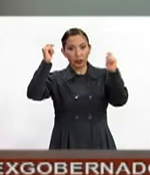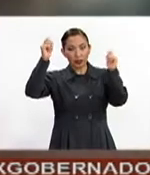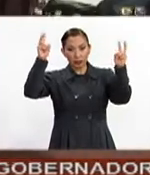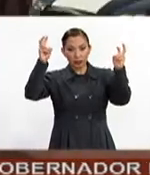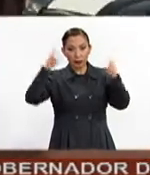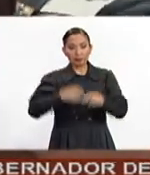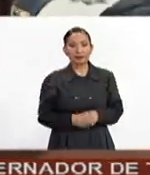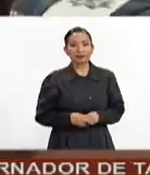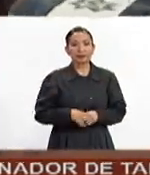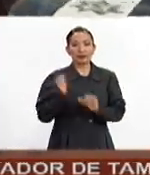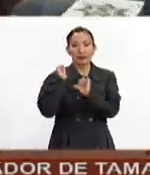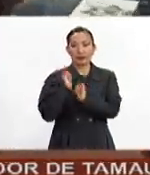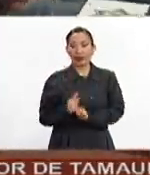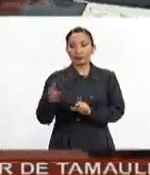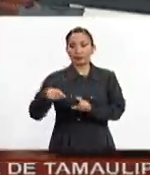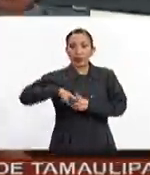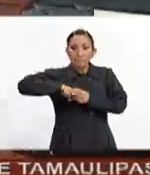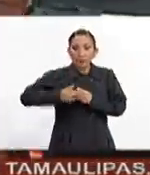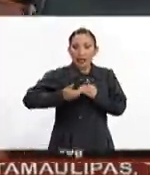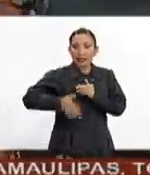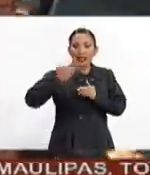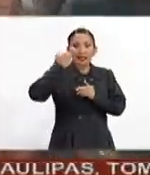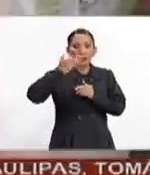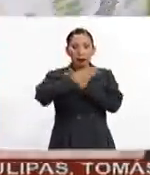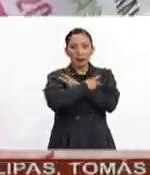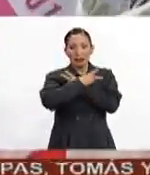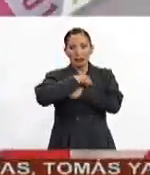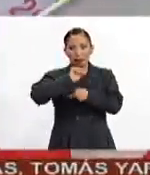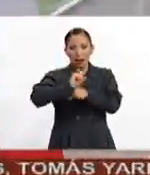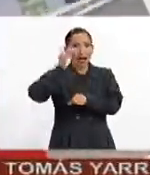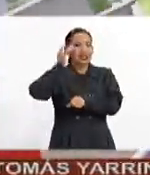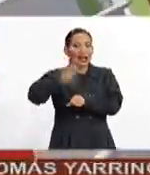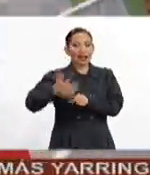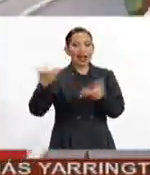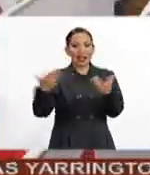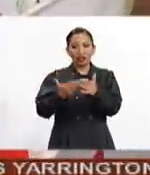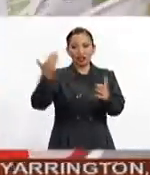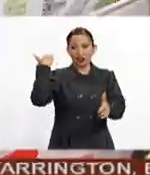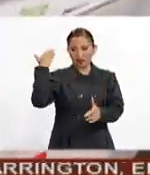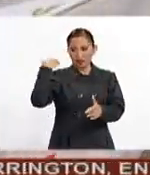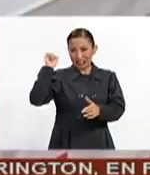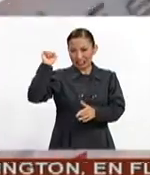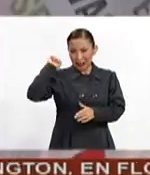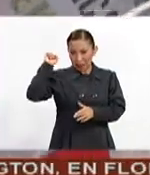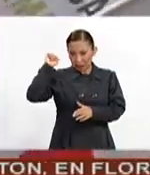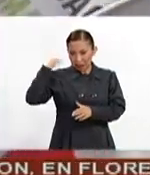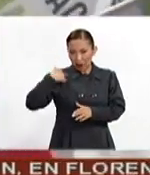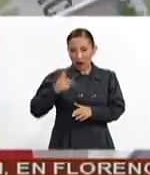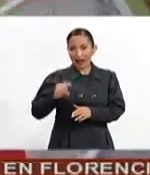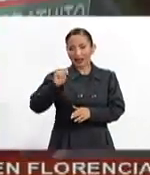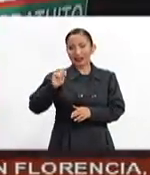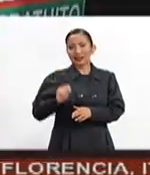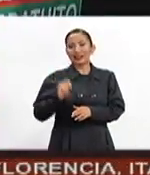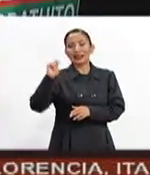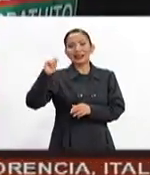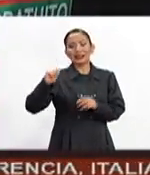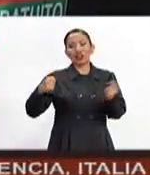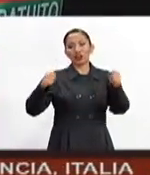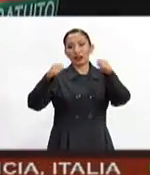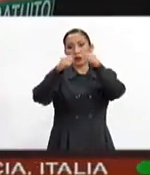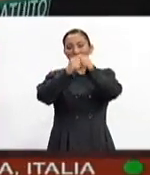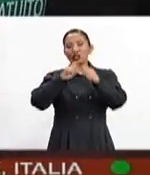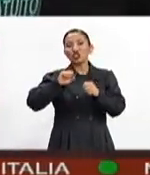turística. Al encabezar el banderazo del periodo vacacional de Semana Santa que se llevó a cabo el pasado sábado en Teotihuacán,